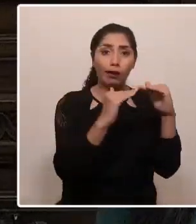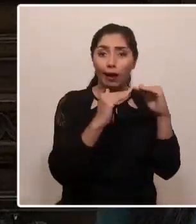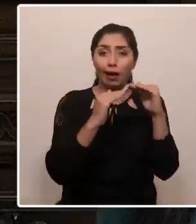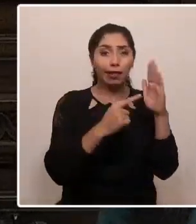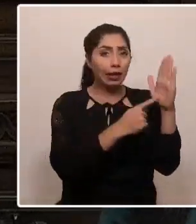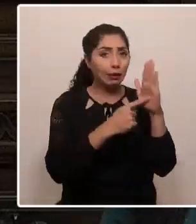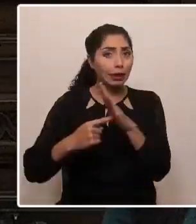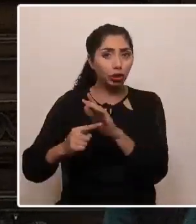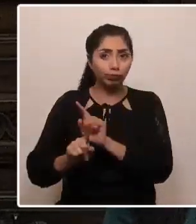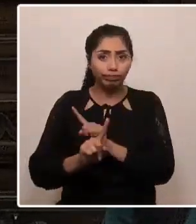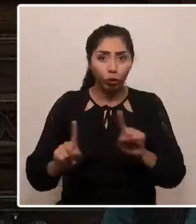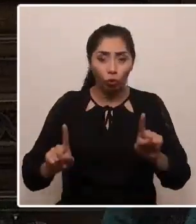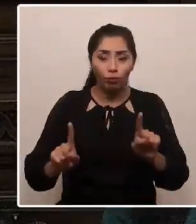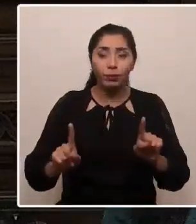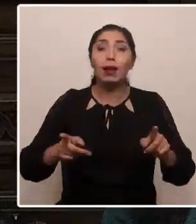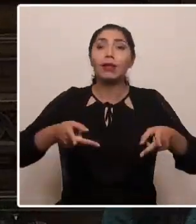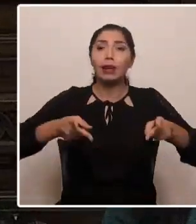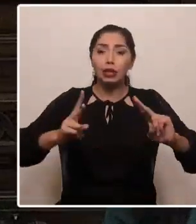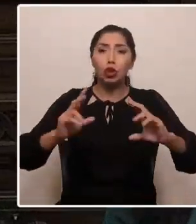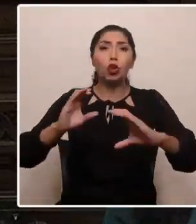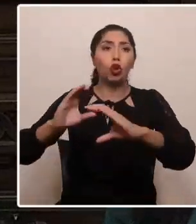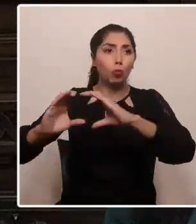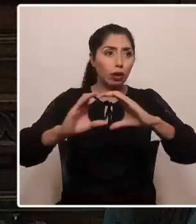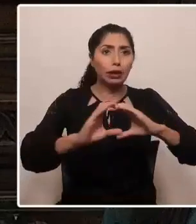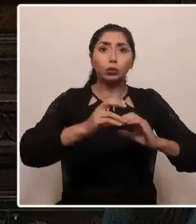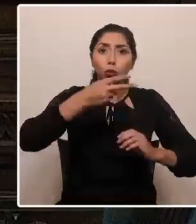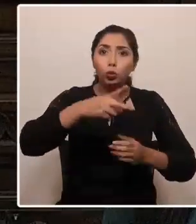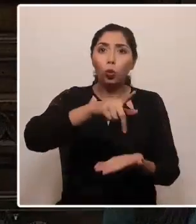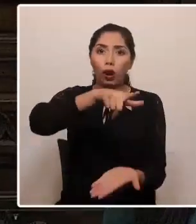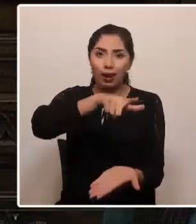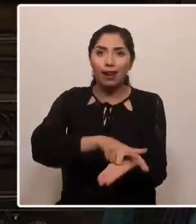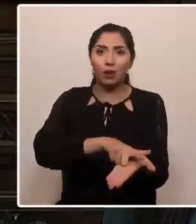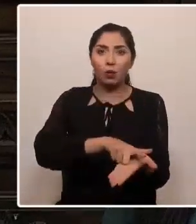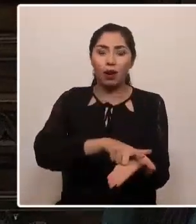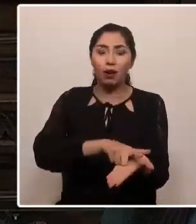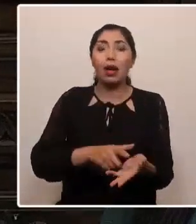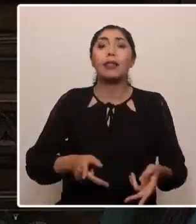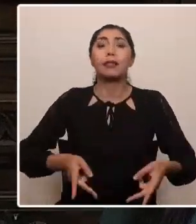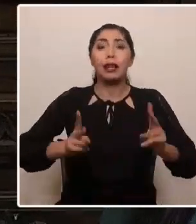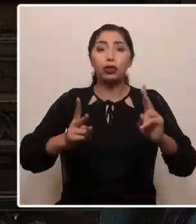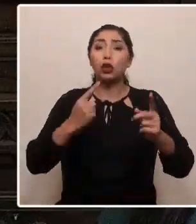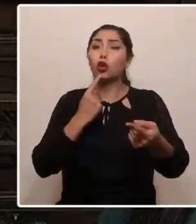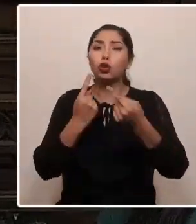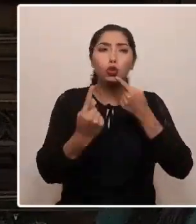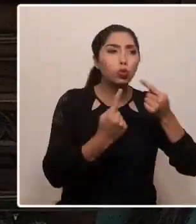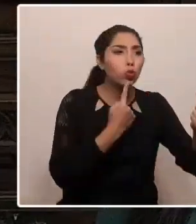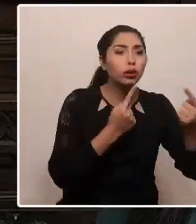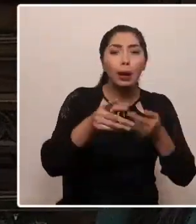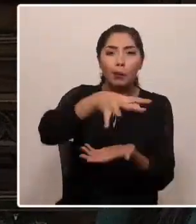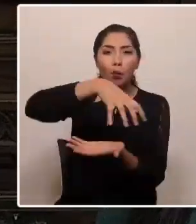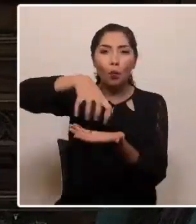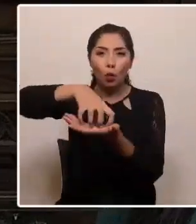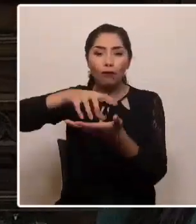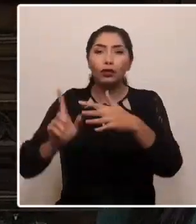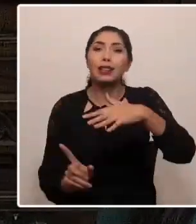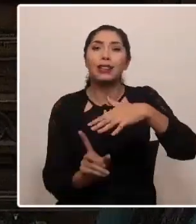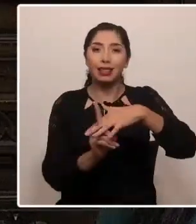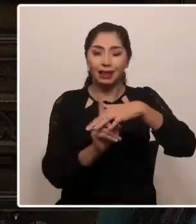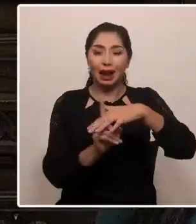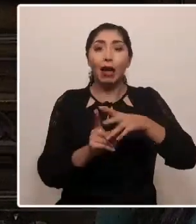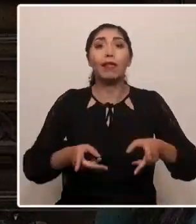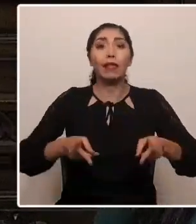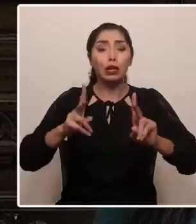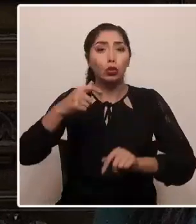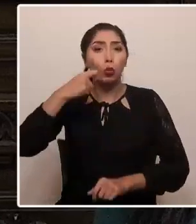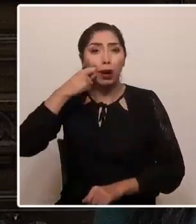discriminación, derecho a comunicarse en su propia lengua, derecho a la consulta de los pueblos y naciones indígenas, derecho humano al agua y